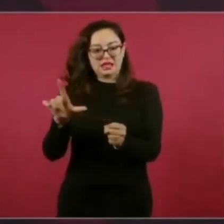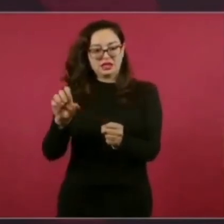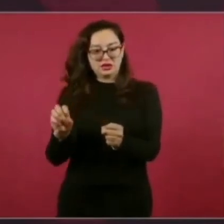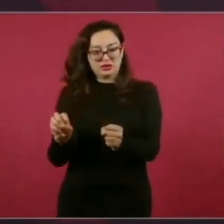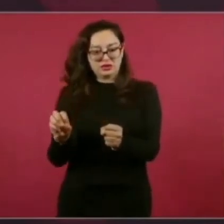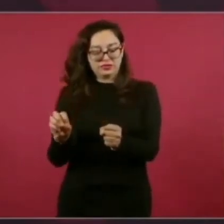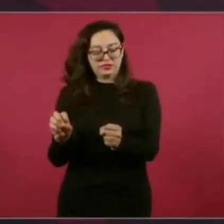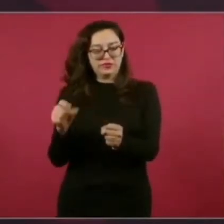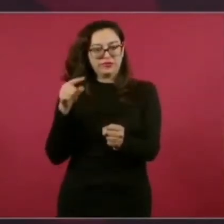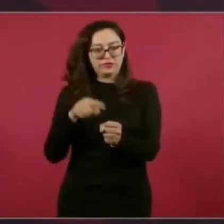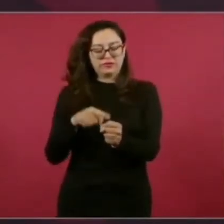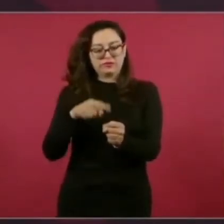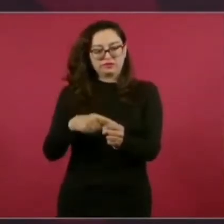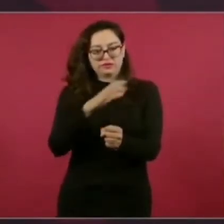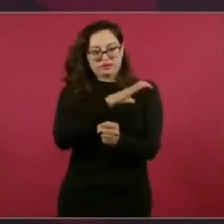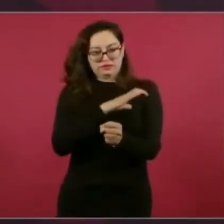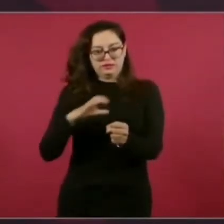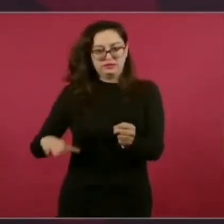de candidato.